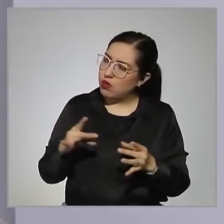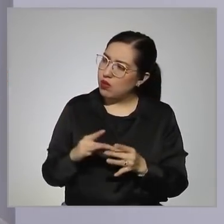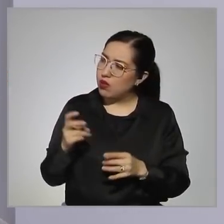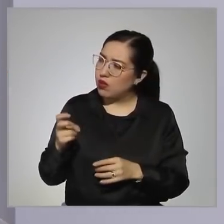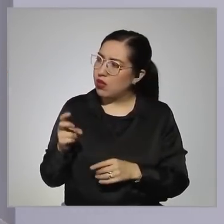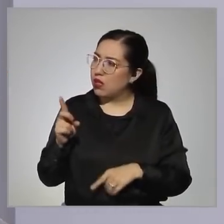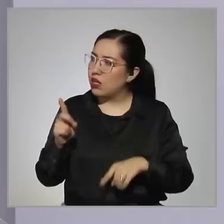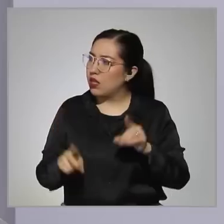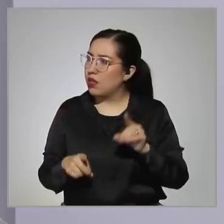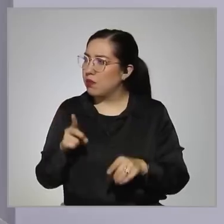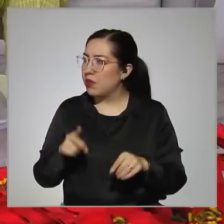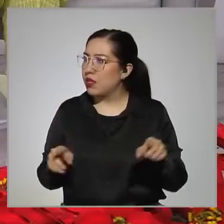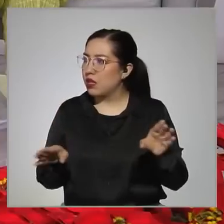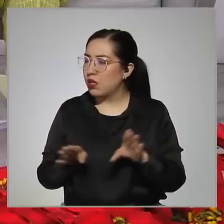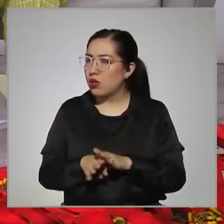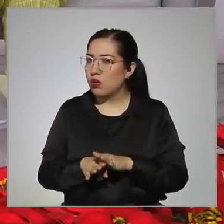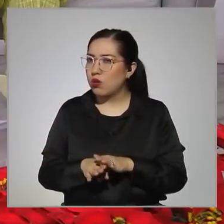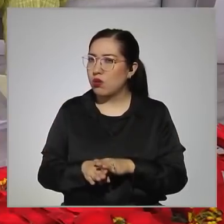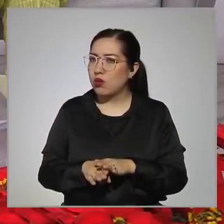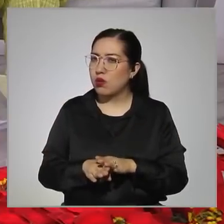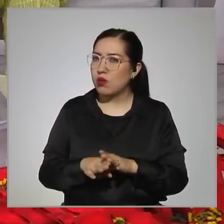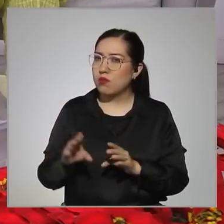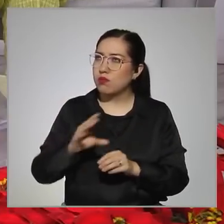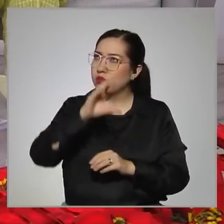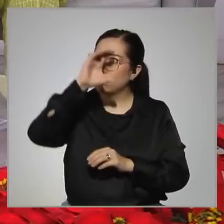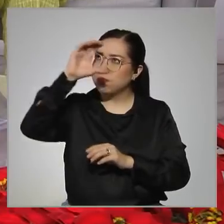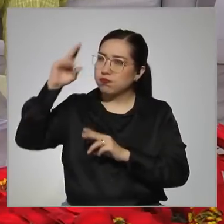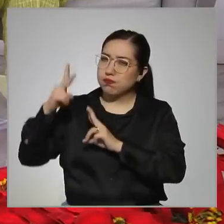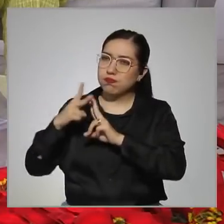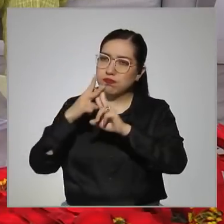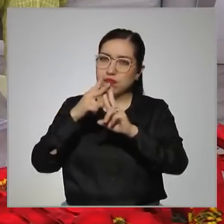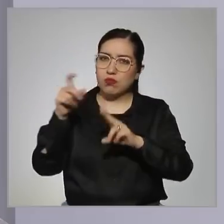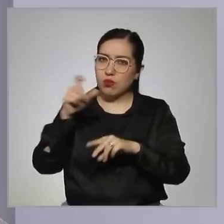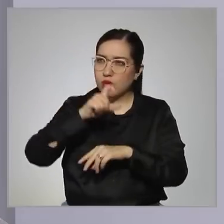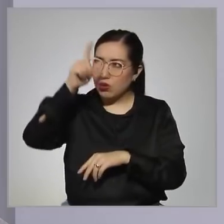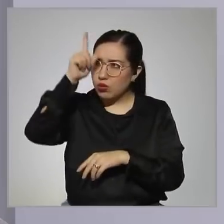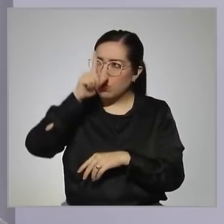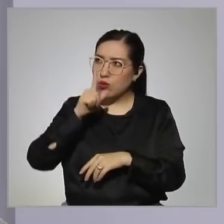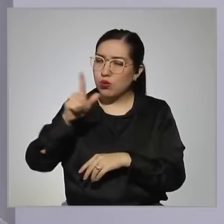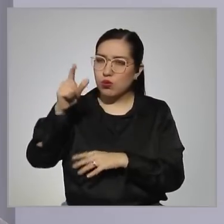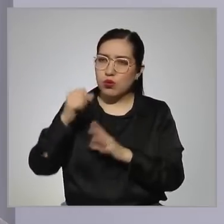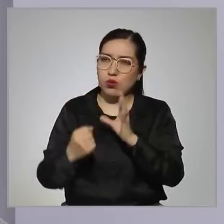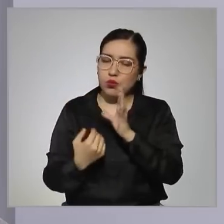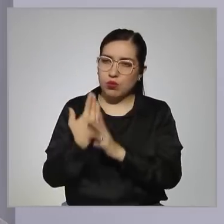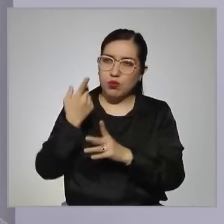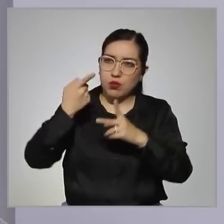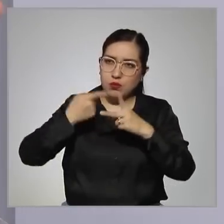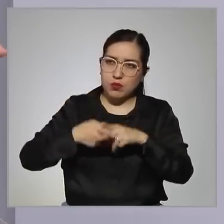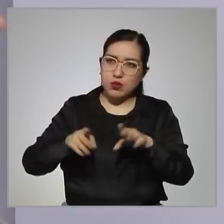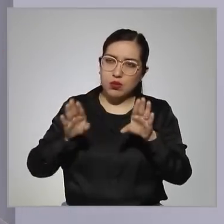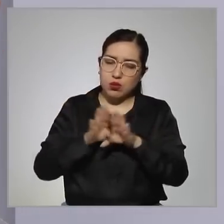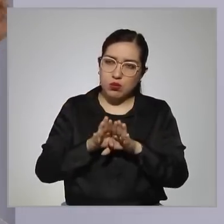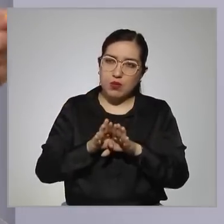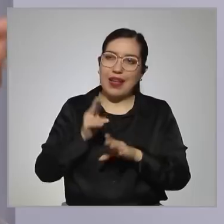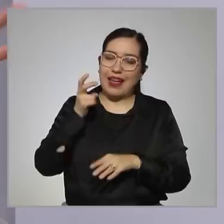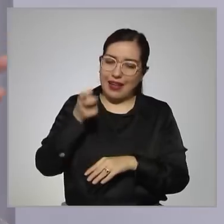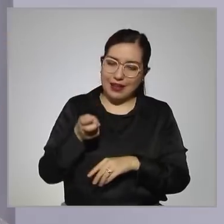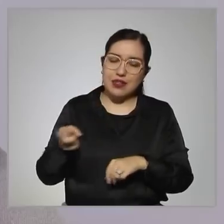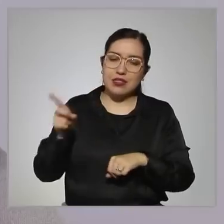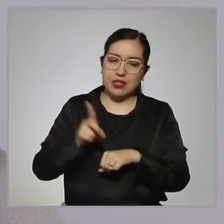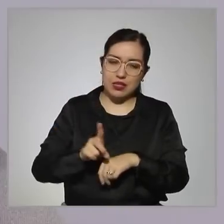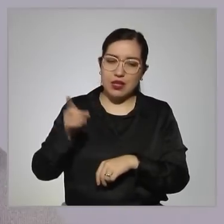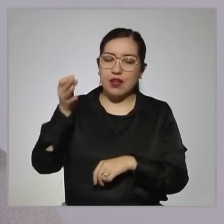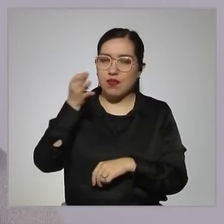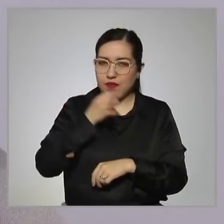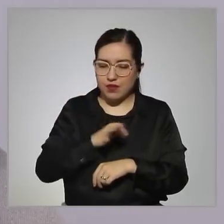dependiendo también de la dimensión astronómica, es decir, cuando cae la luna nueva es como se hace la señalización de que en ese día se va a